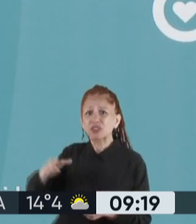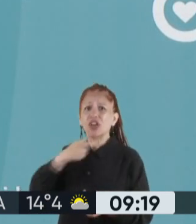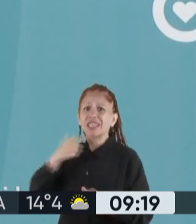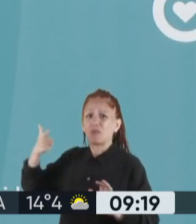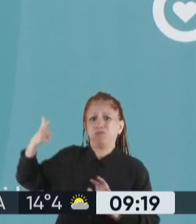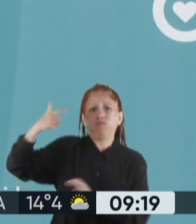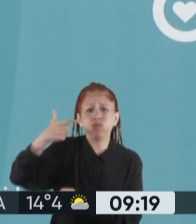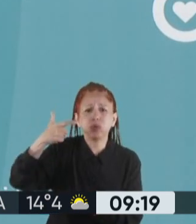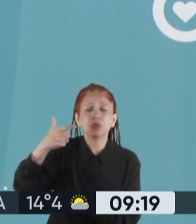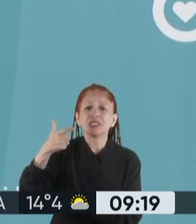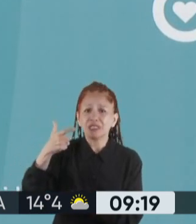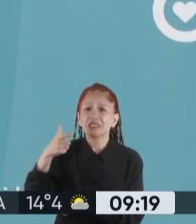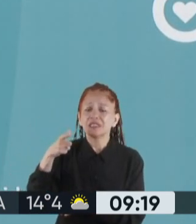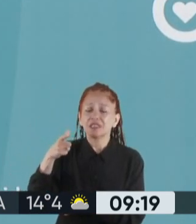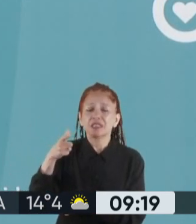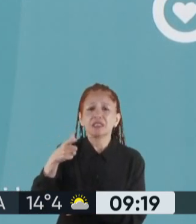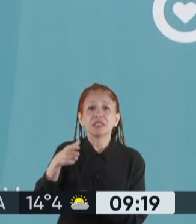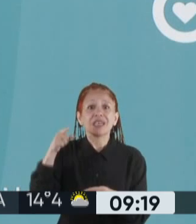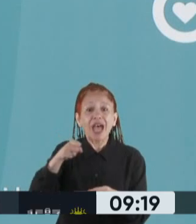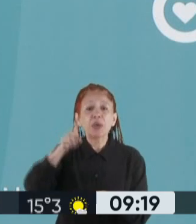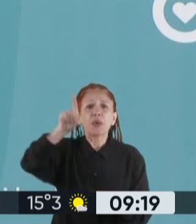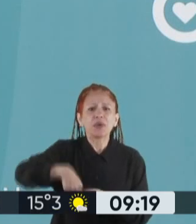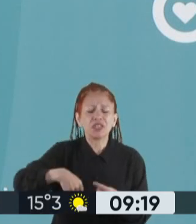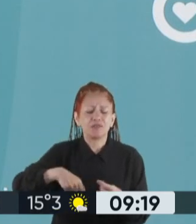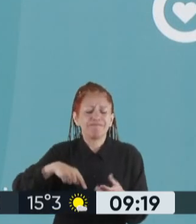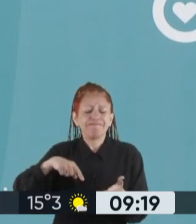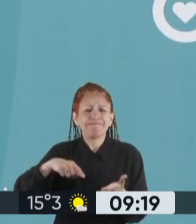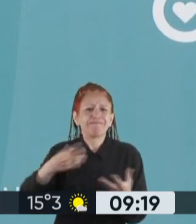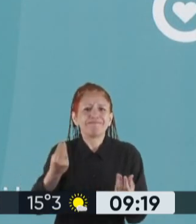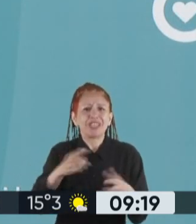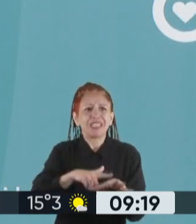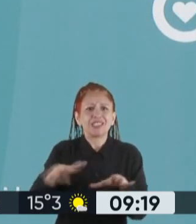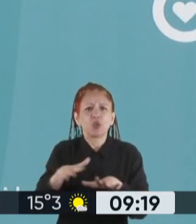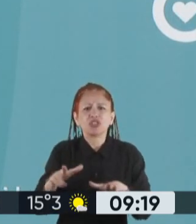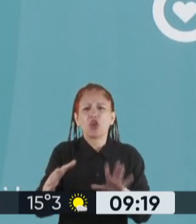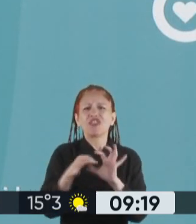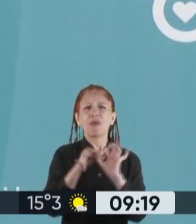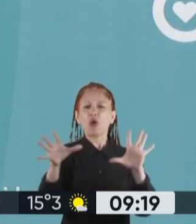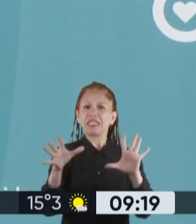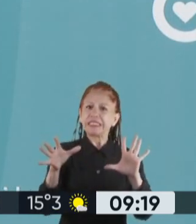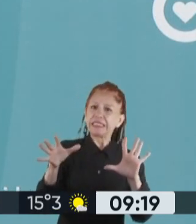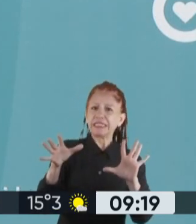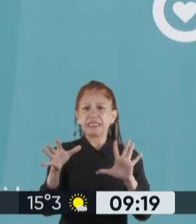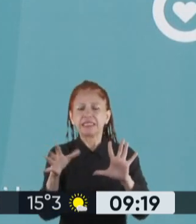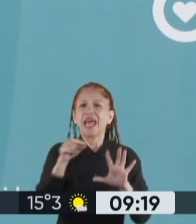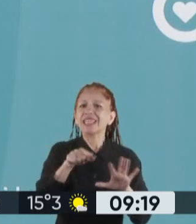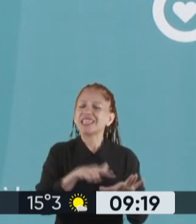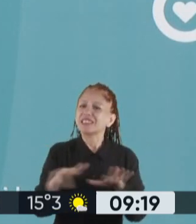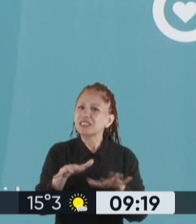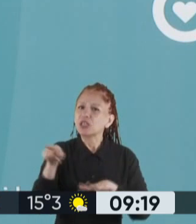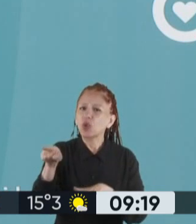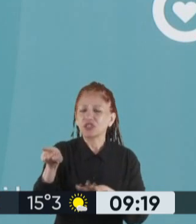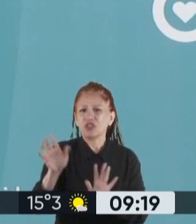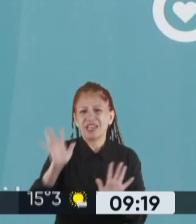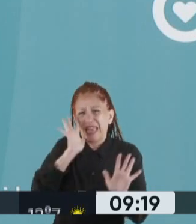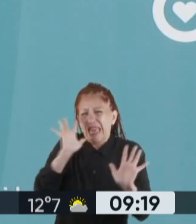puso realmente en crisis el acuerdo y el pacto democrático que sostenemos desde 1983. Esa situación no tiene nada que ver y no